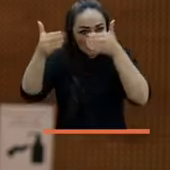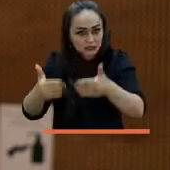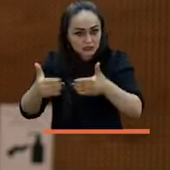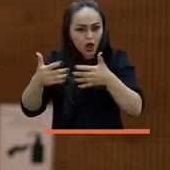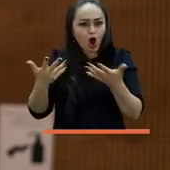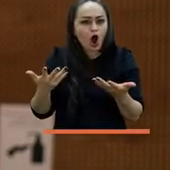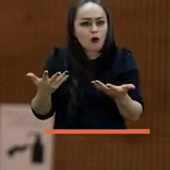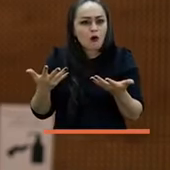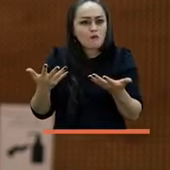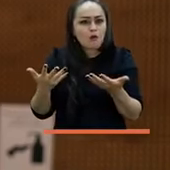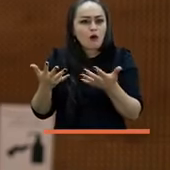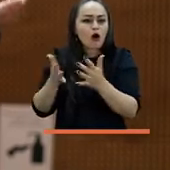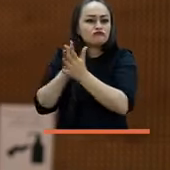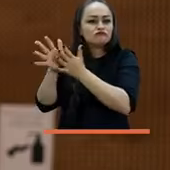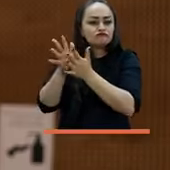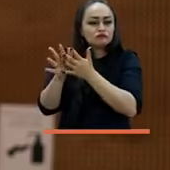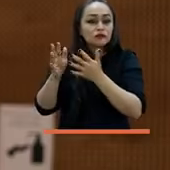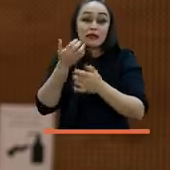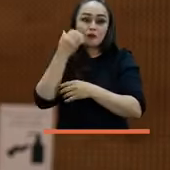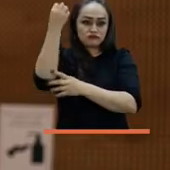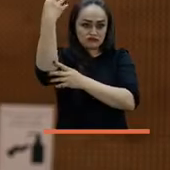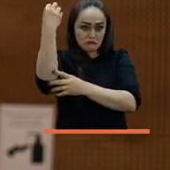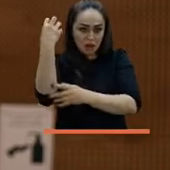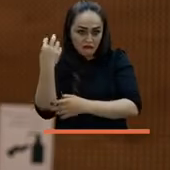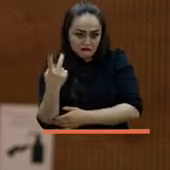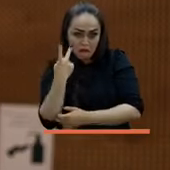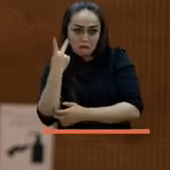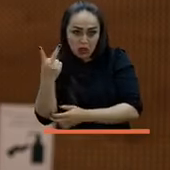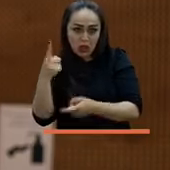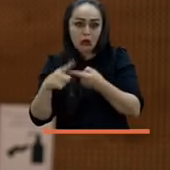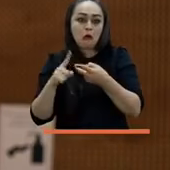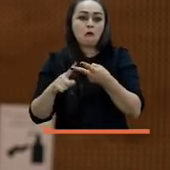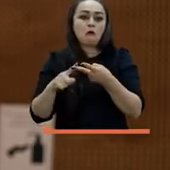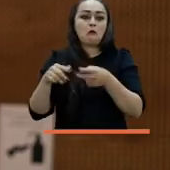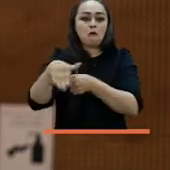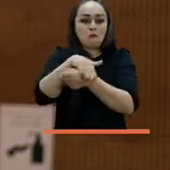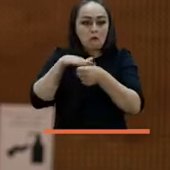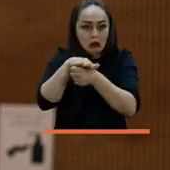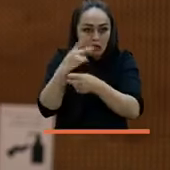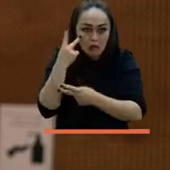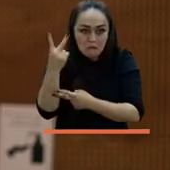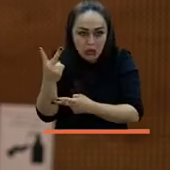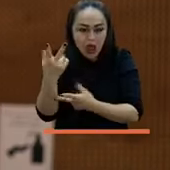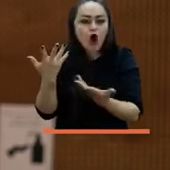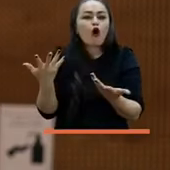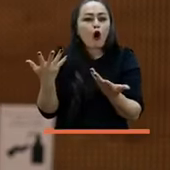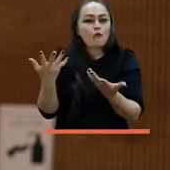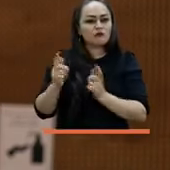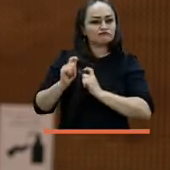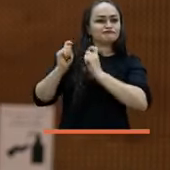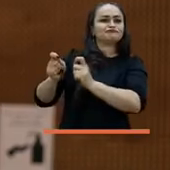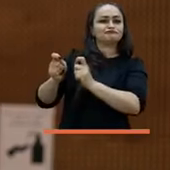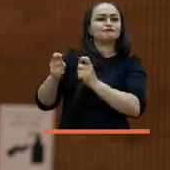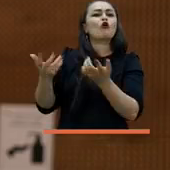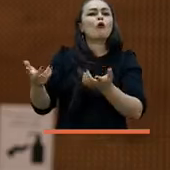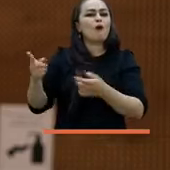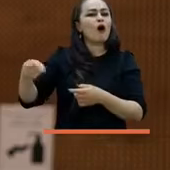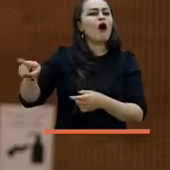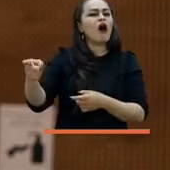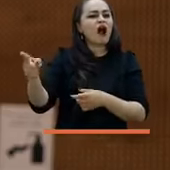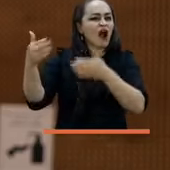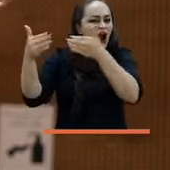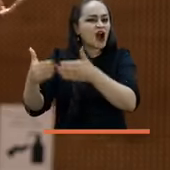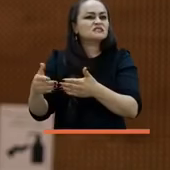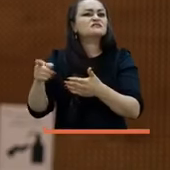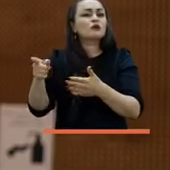las vemos en un semáforo o las vemos en el barrio como las nombramos pensemos un segundo si alguien